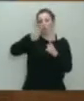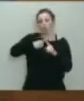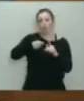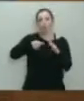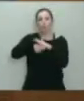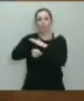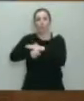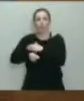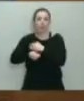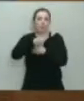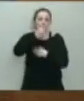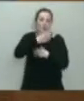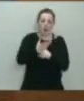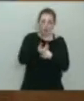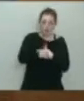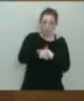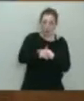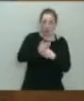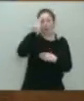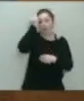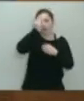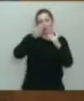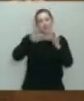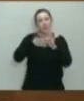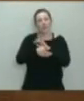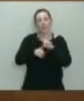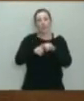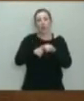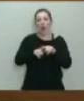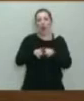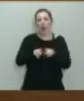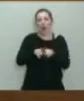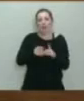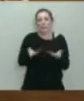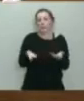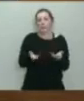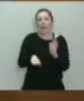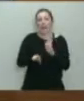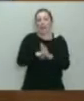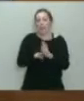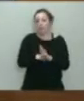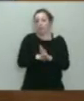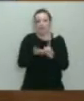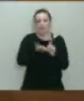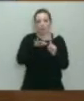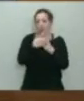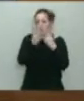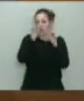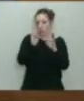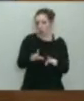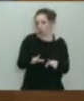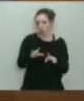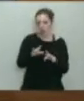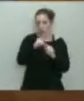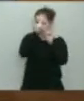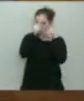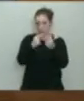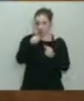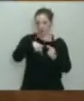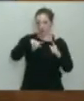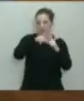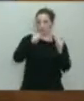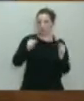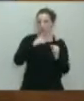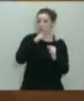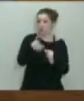inversiones productivas, sino que se trata de mantener la misma situación presupuestaria de Asturias. Como